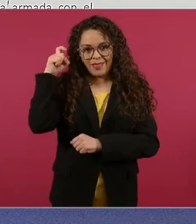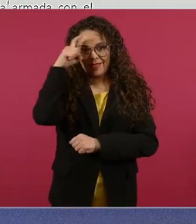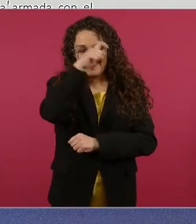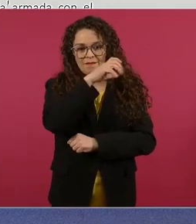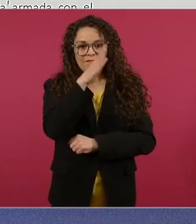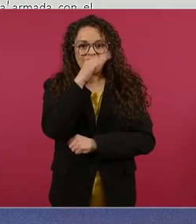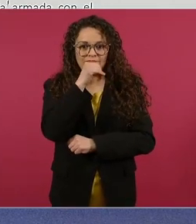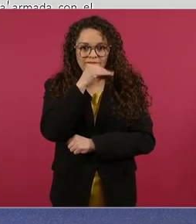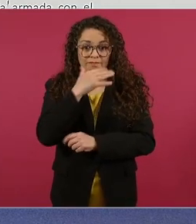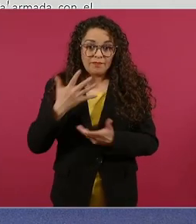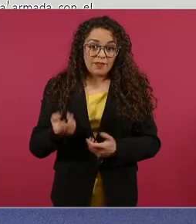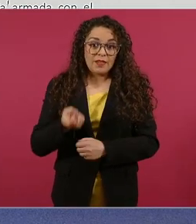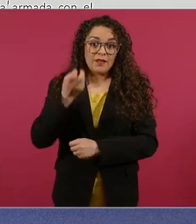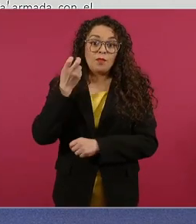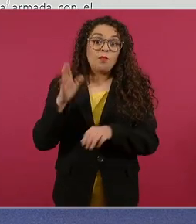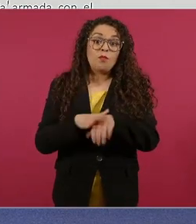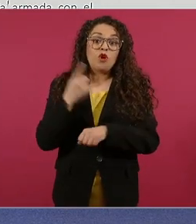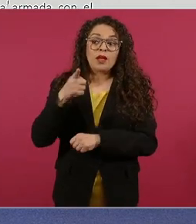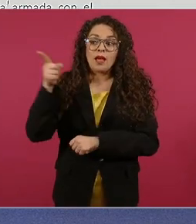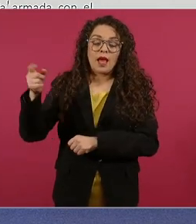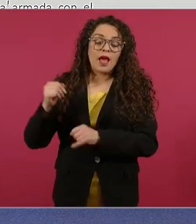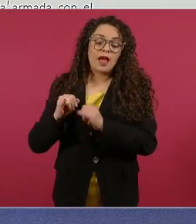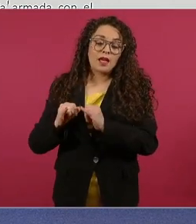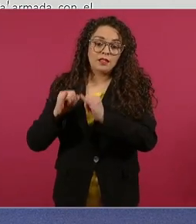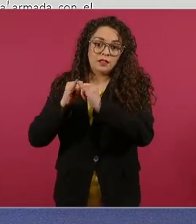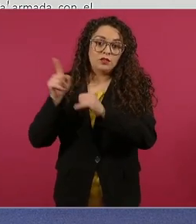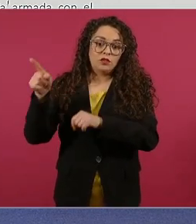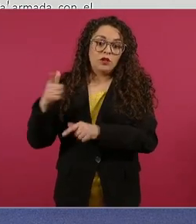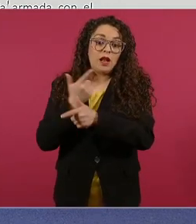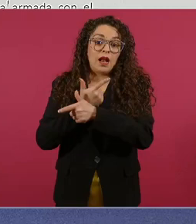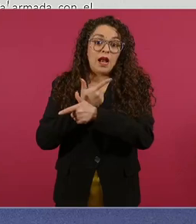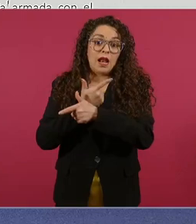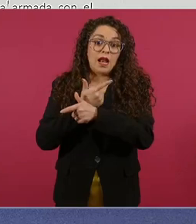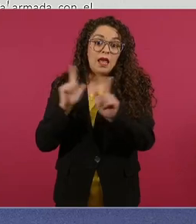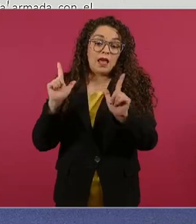institución con mayor nivel de independencia y nacionalismo.